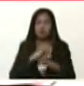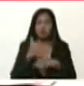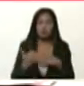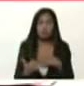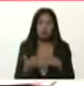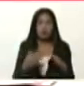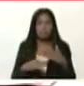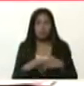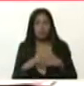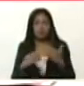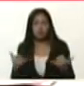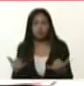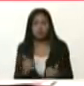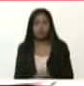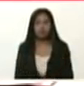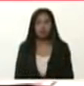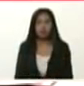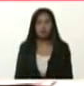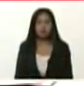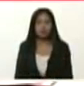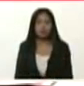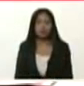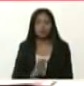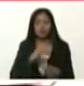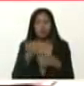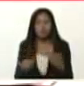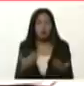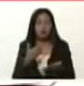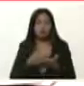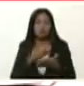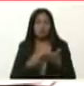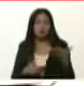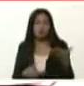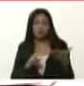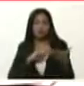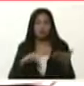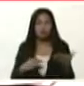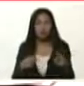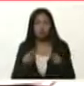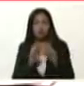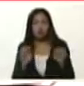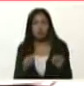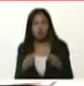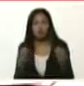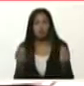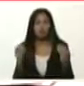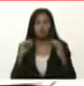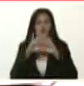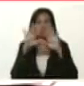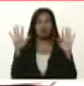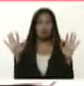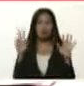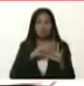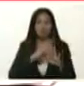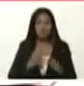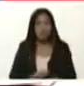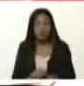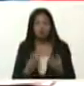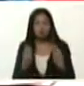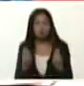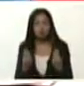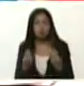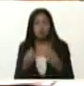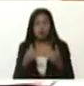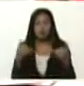llevamos nosotros, donde el plan lo proponemos nosotros, con mucha claridad, con mucha fuerza. Esa es la